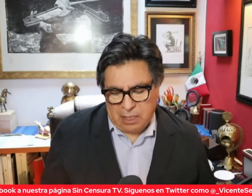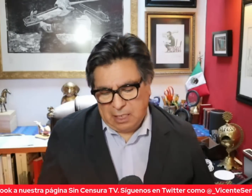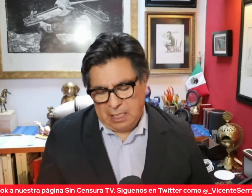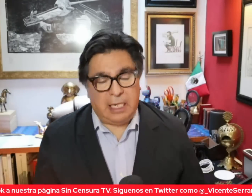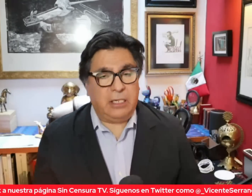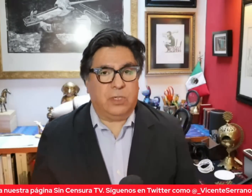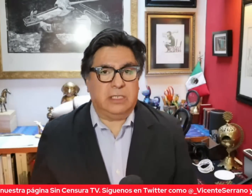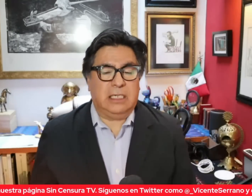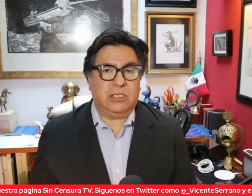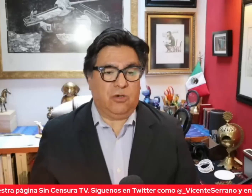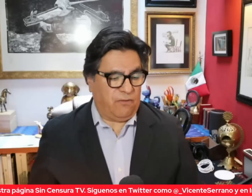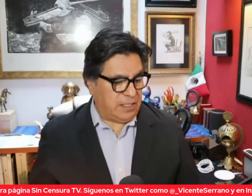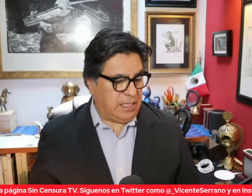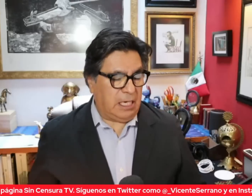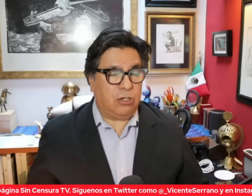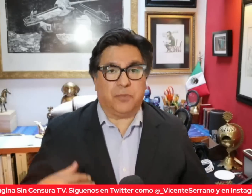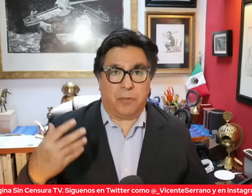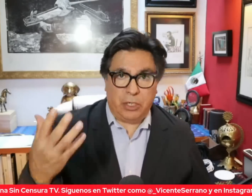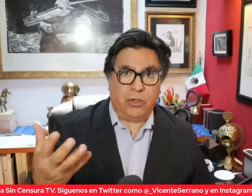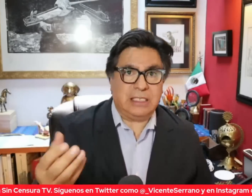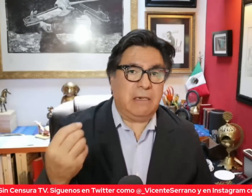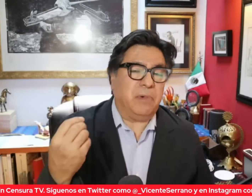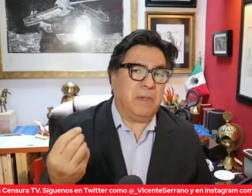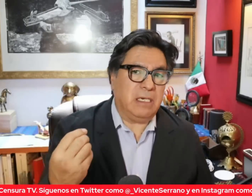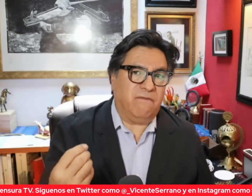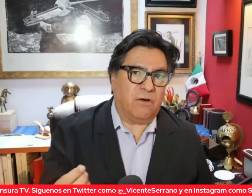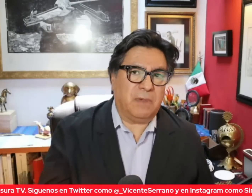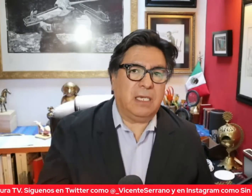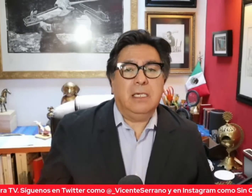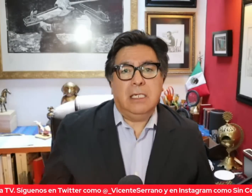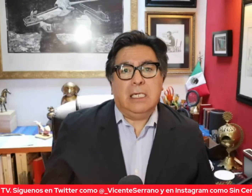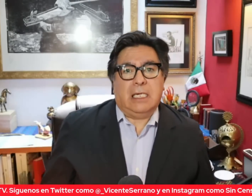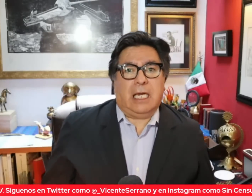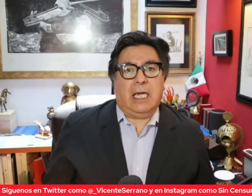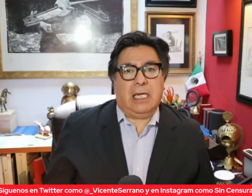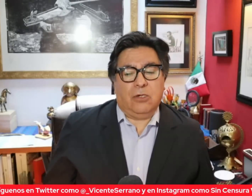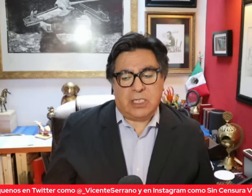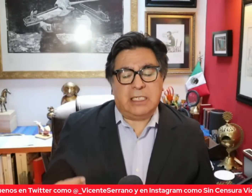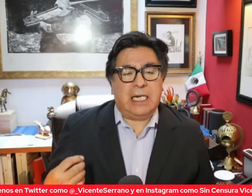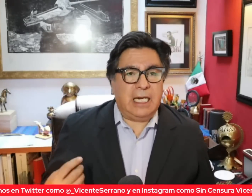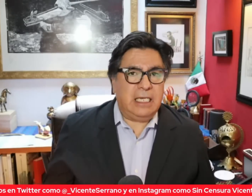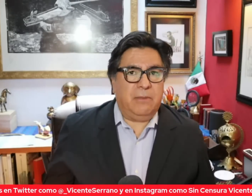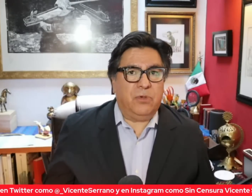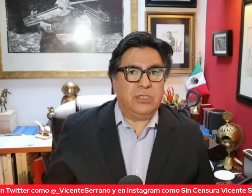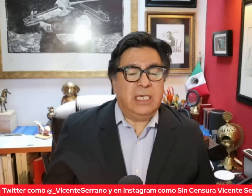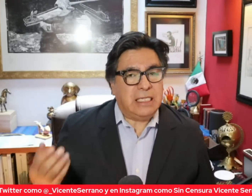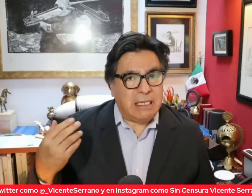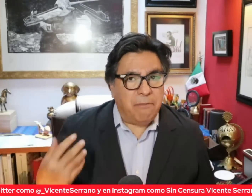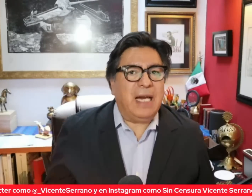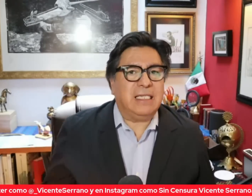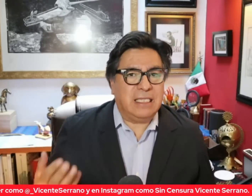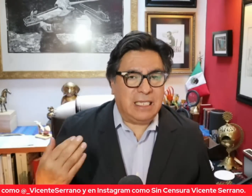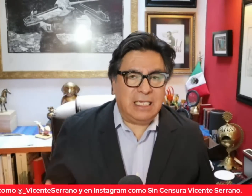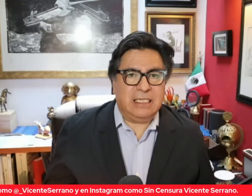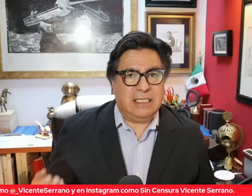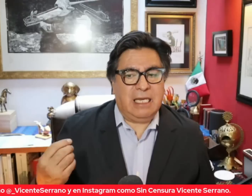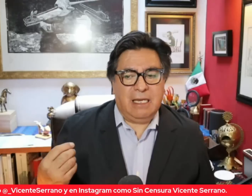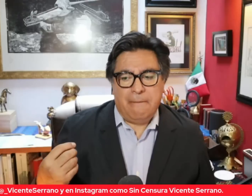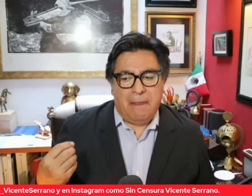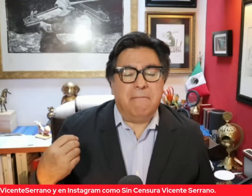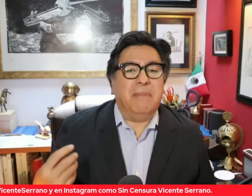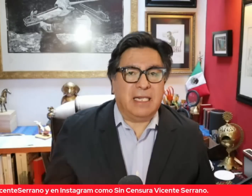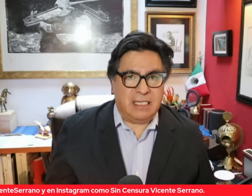por Alejandro Encinas, ofreciera los pormenores del primer informe, que nos enteraríamos de parte de